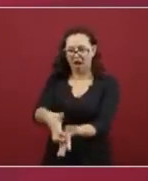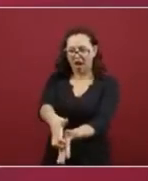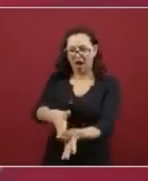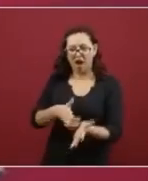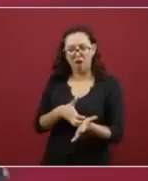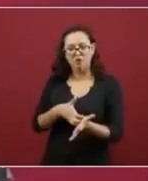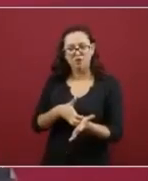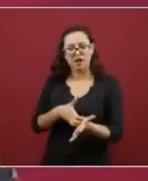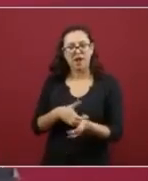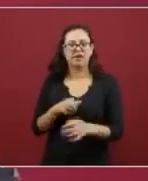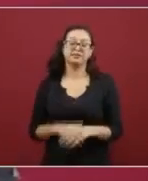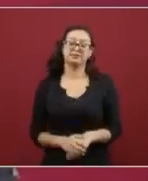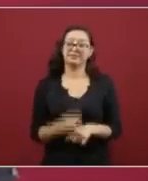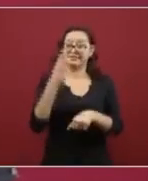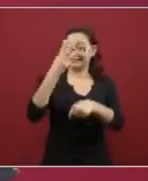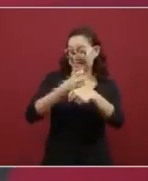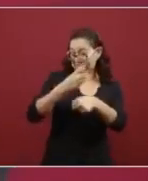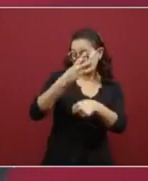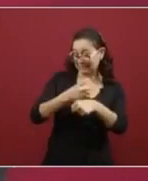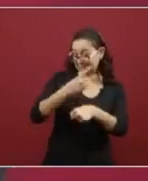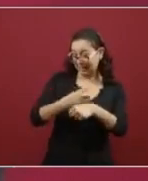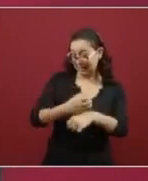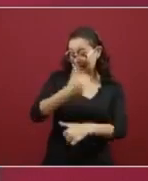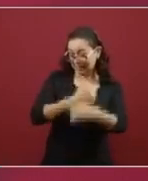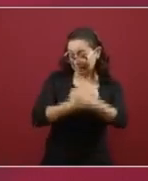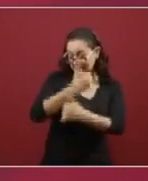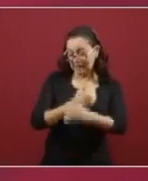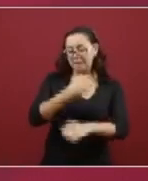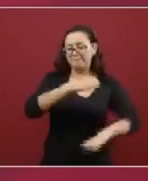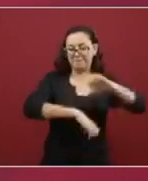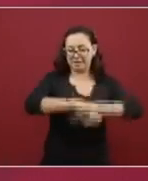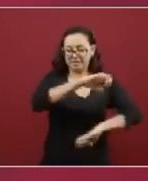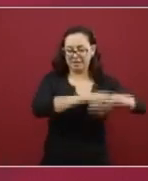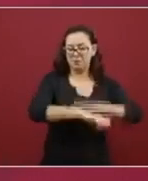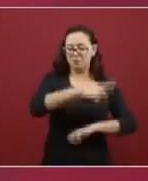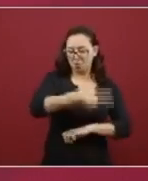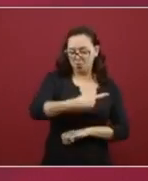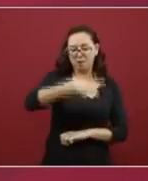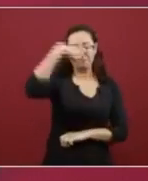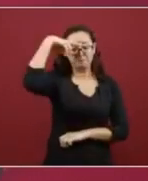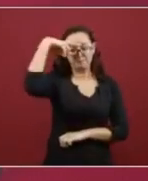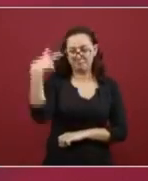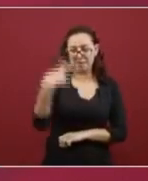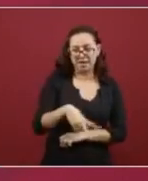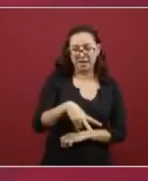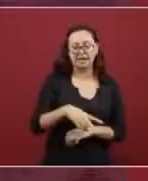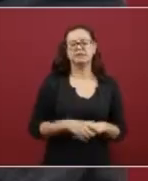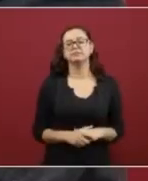Como a la tercera, llega una empresa mexicana. Sí, pero